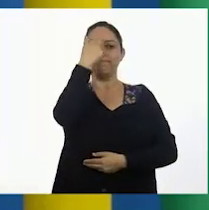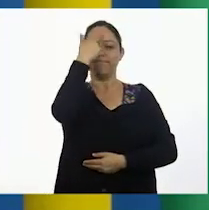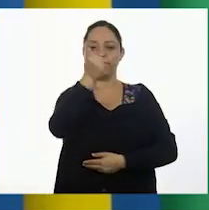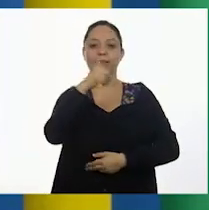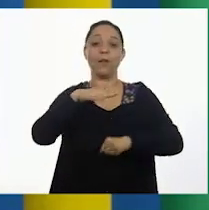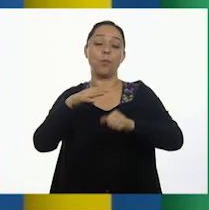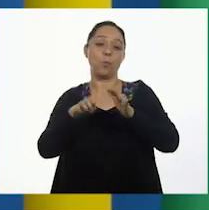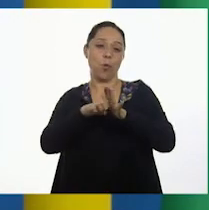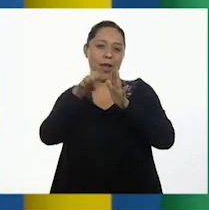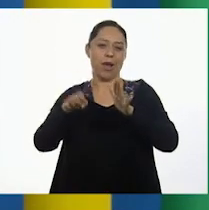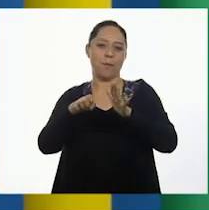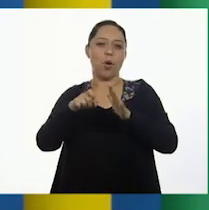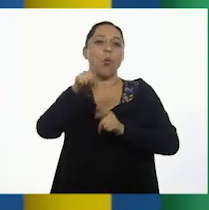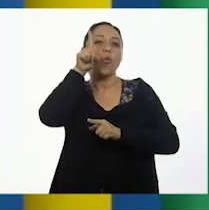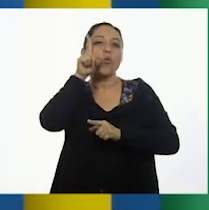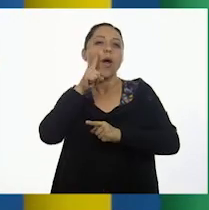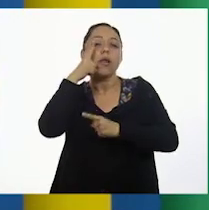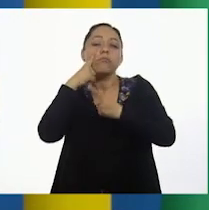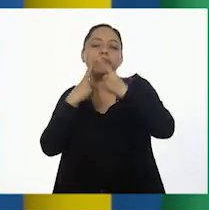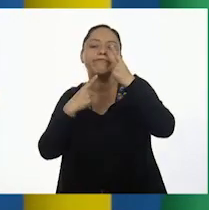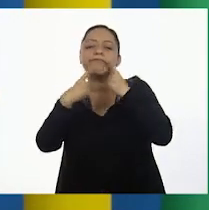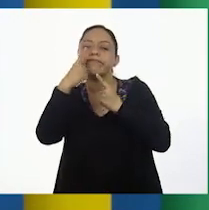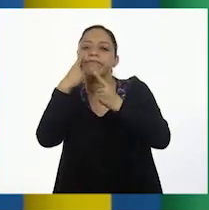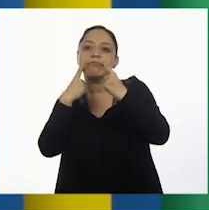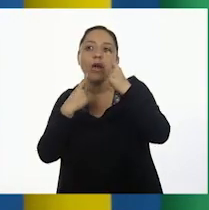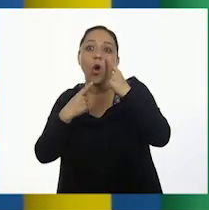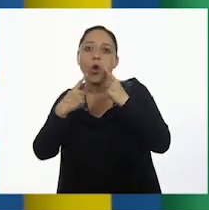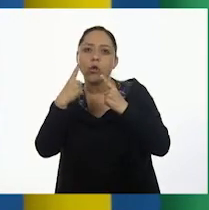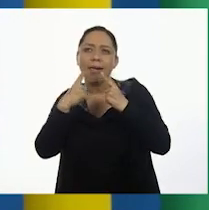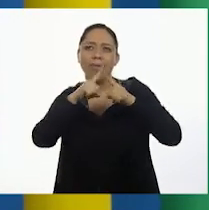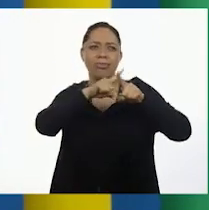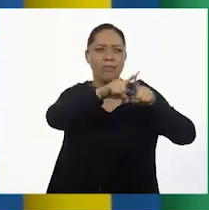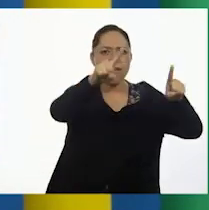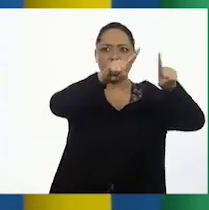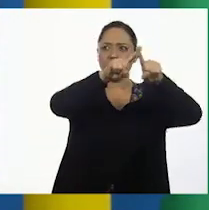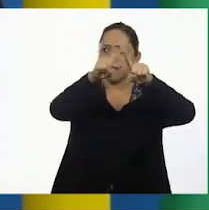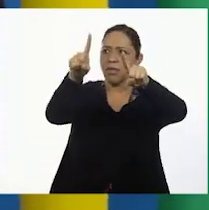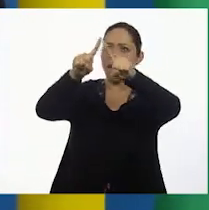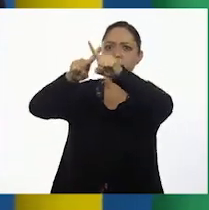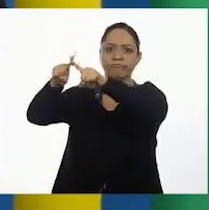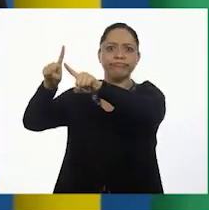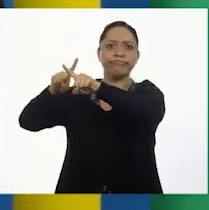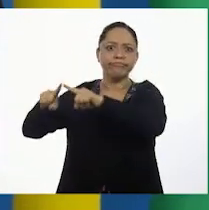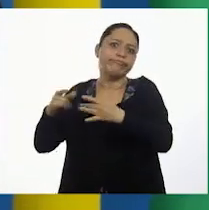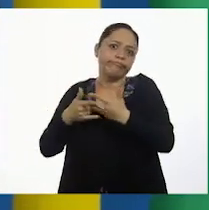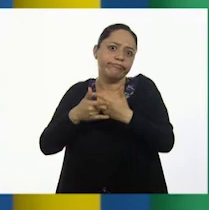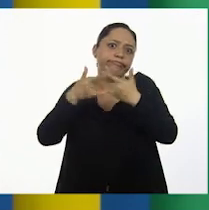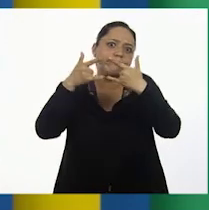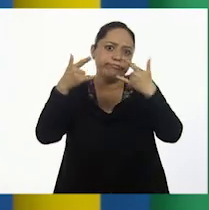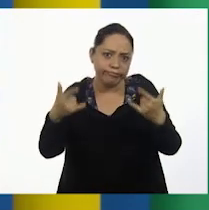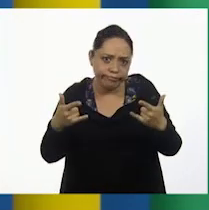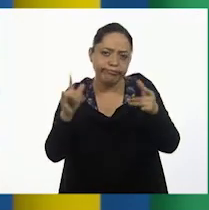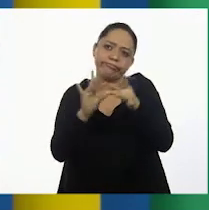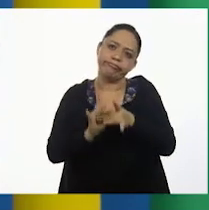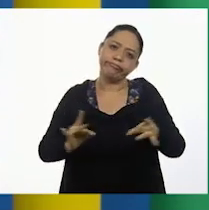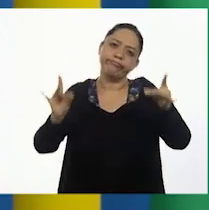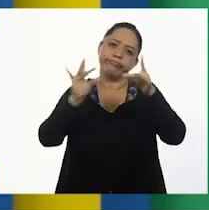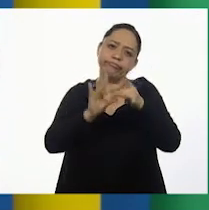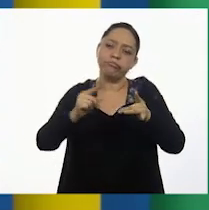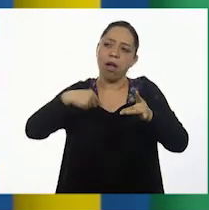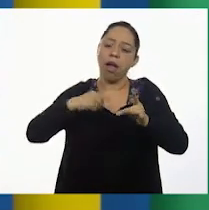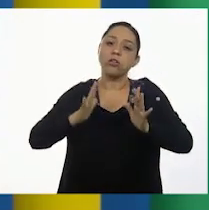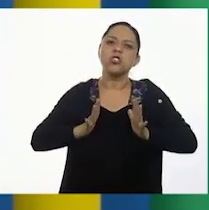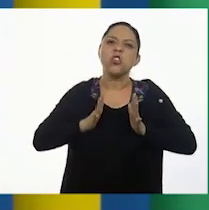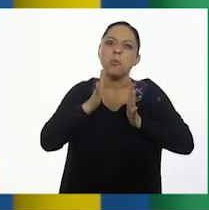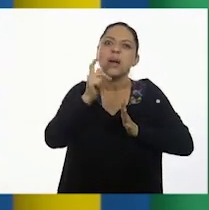con la leyenda de La Llorona hay varias versiones y cada una contada de diferente manera. Y lo que me sorprende